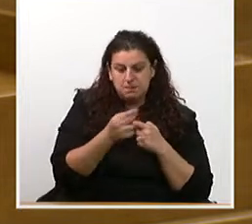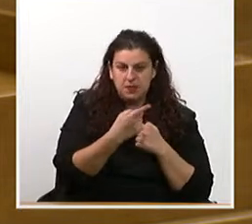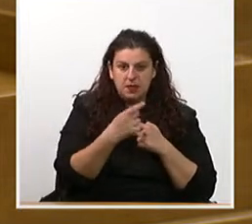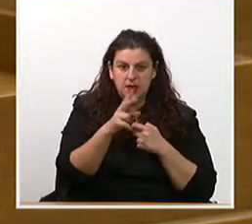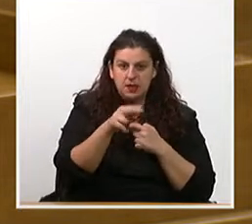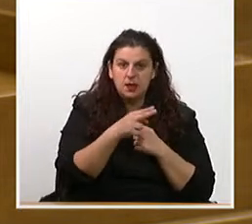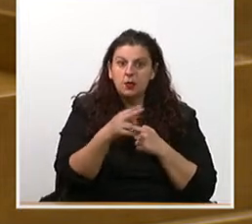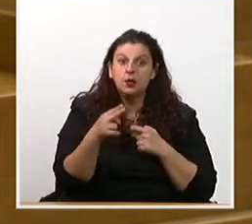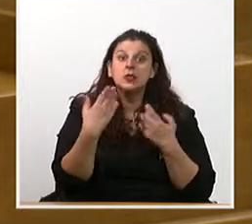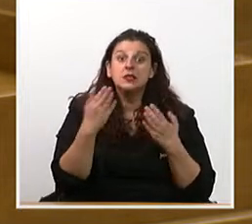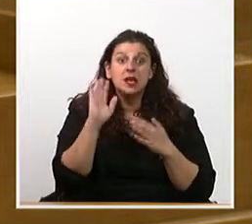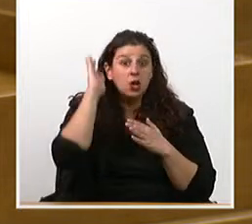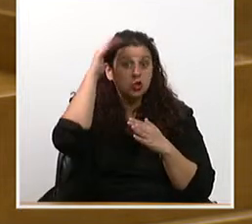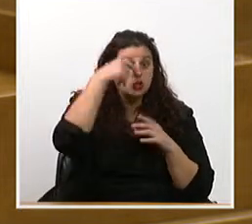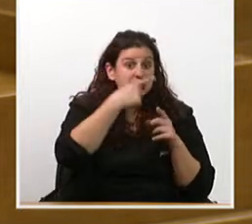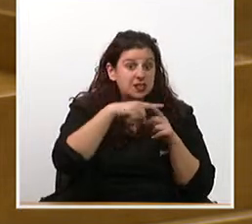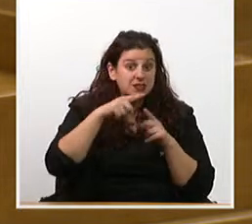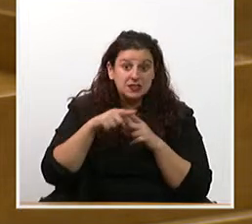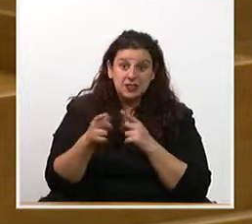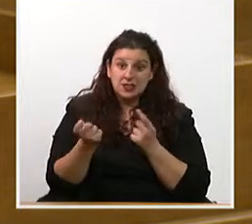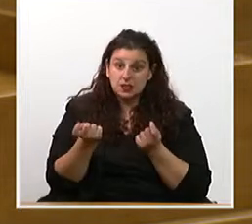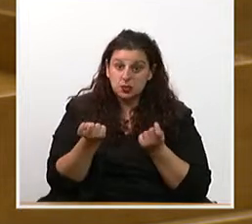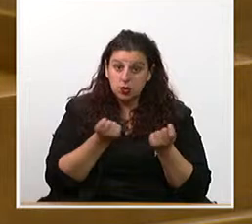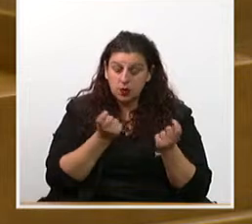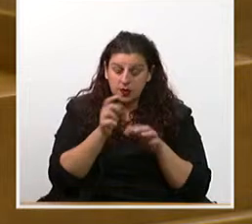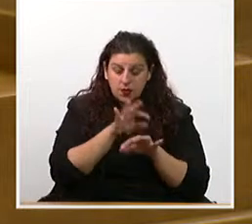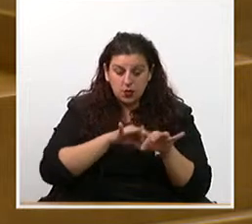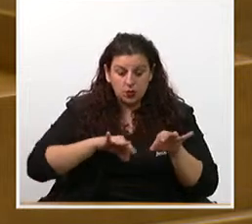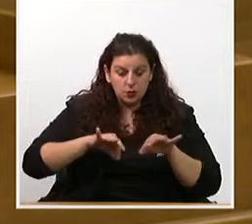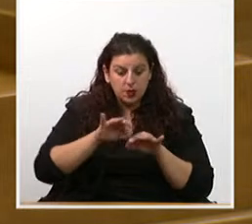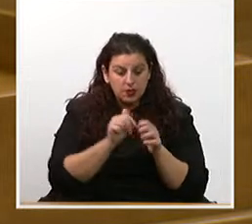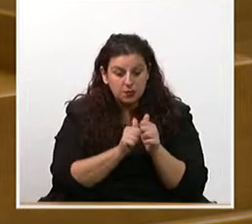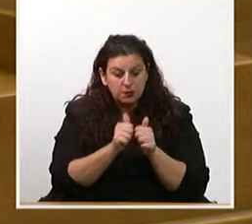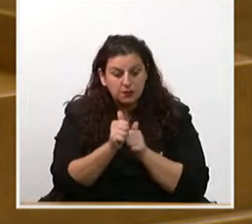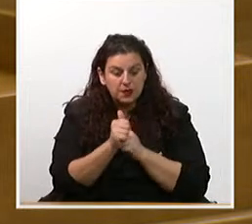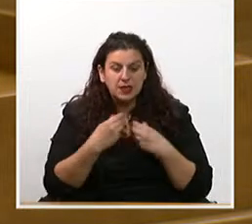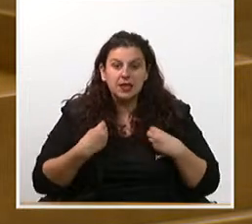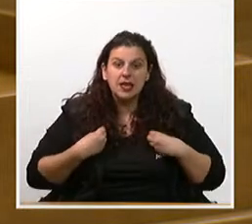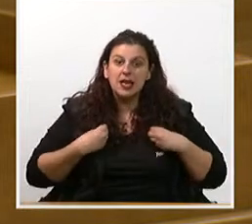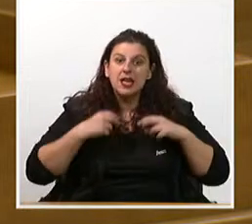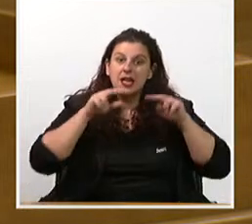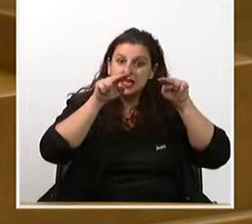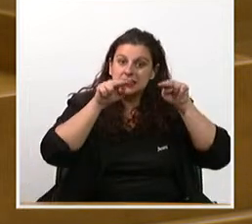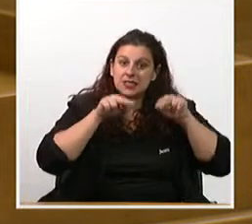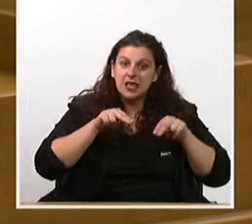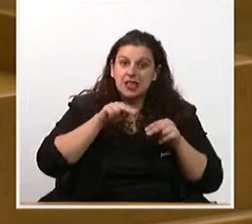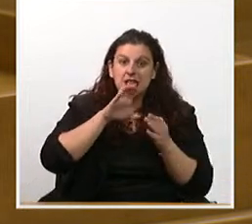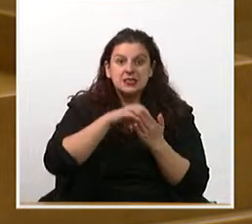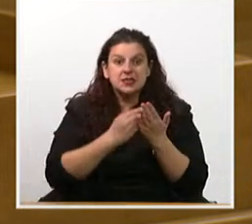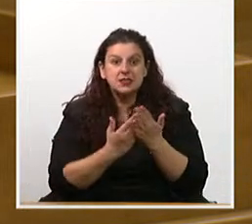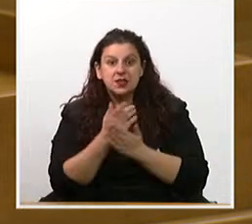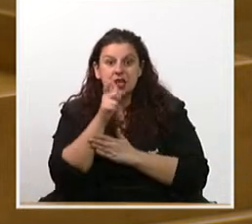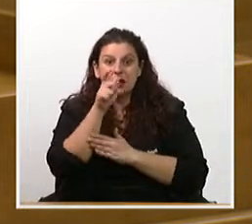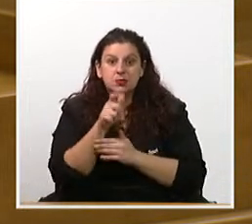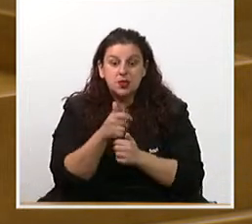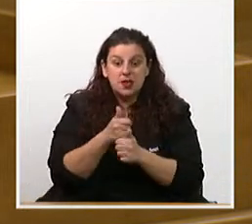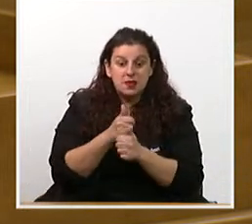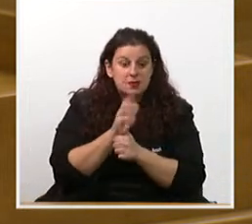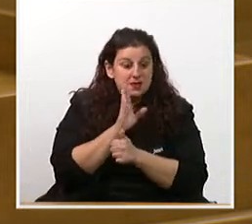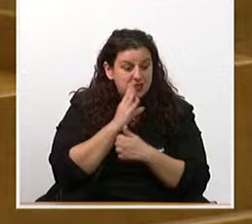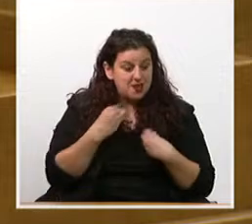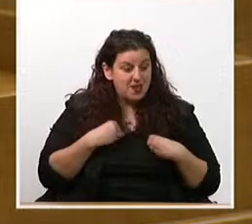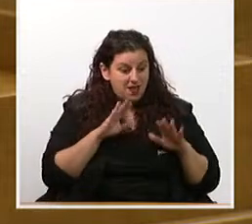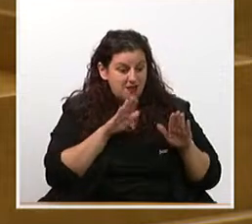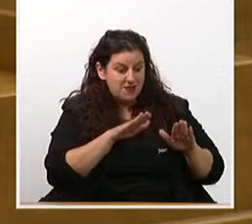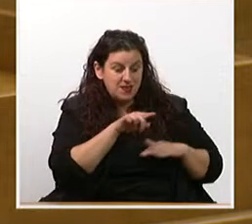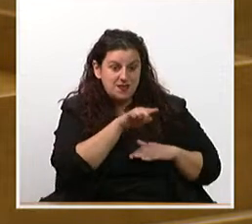a las distintas consellería coordinación reubicación preferente en residencias y centros de Día de las personas dependientes que tuvieran su residencia habitual